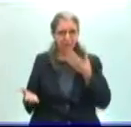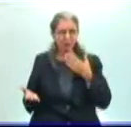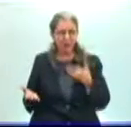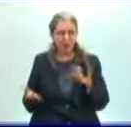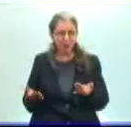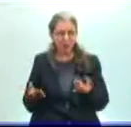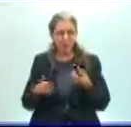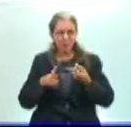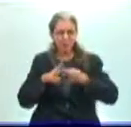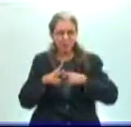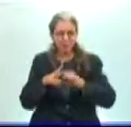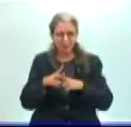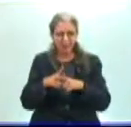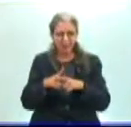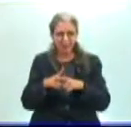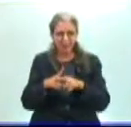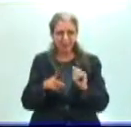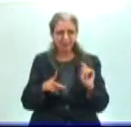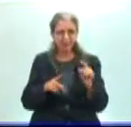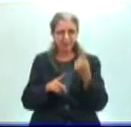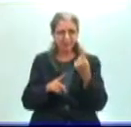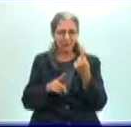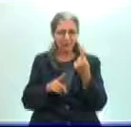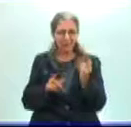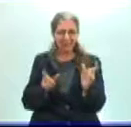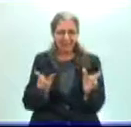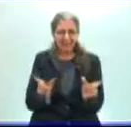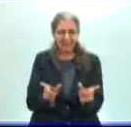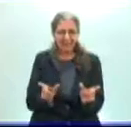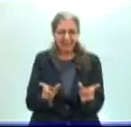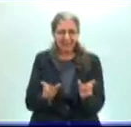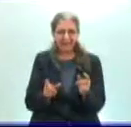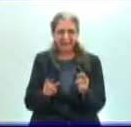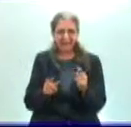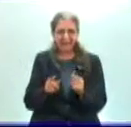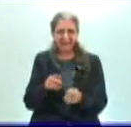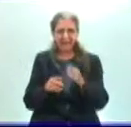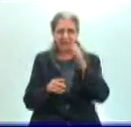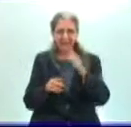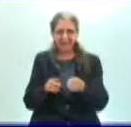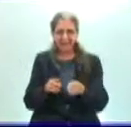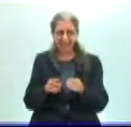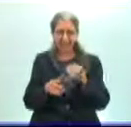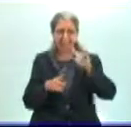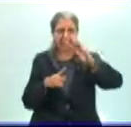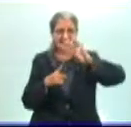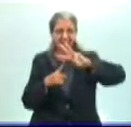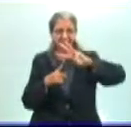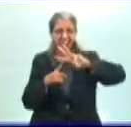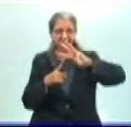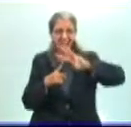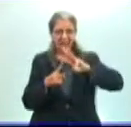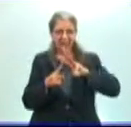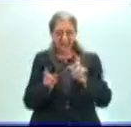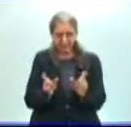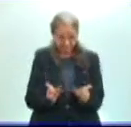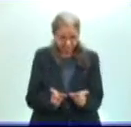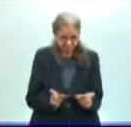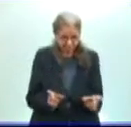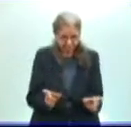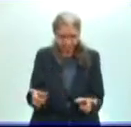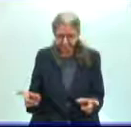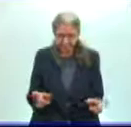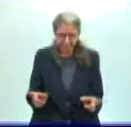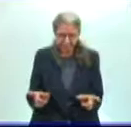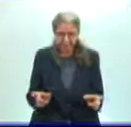si solo tenemos la distancia de la antena a cada tensor en el suelo?